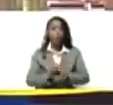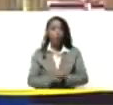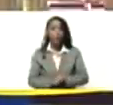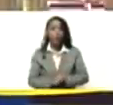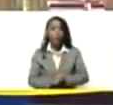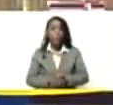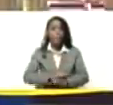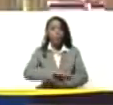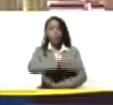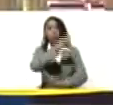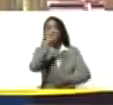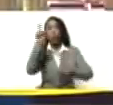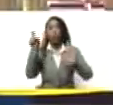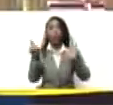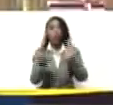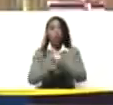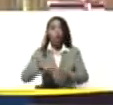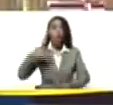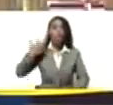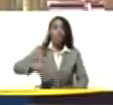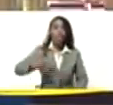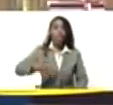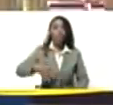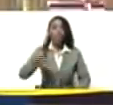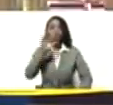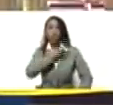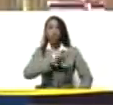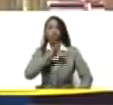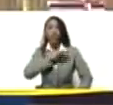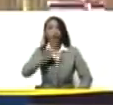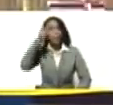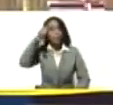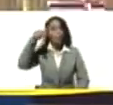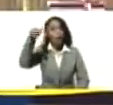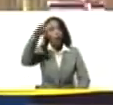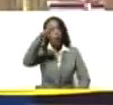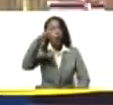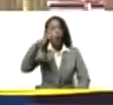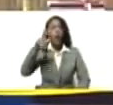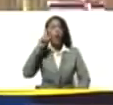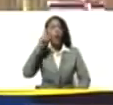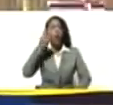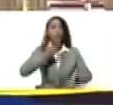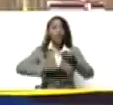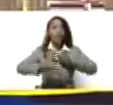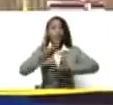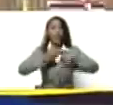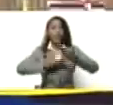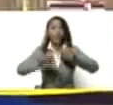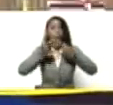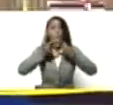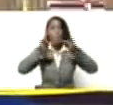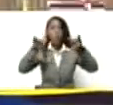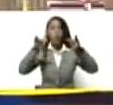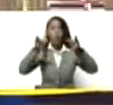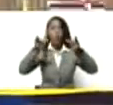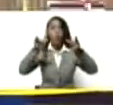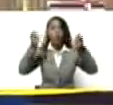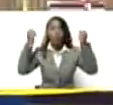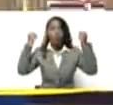le conviene al empresario a la empresaria y le conviene a la clase obrera le conviene al maestro a la